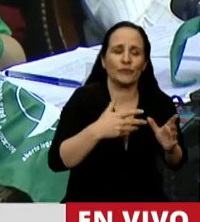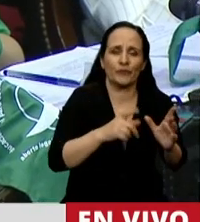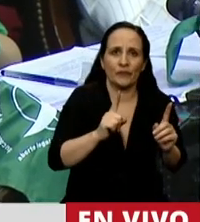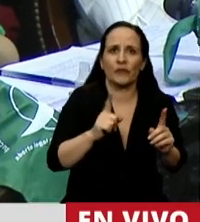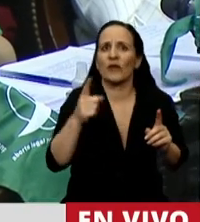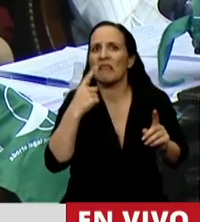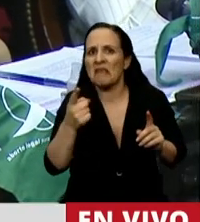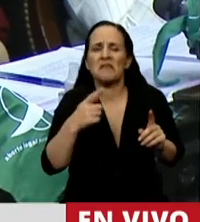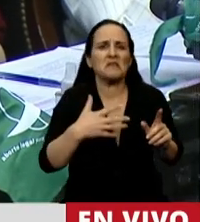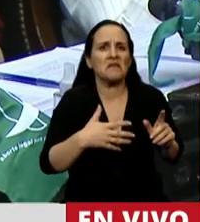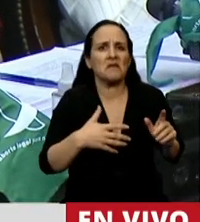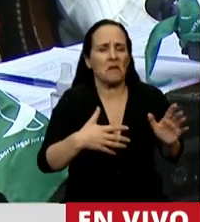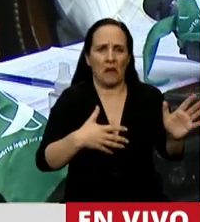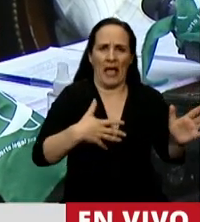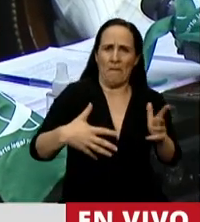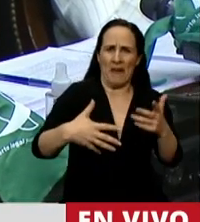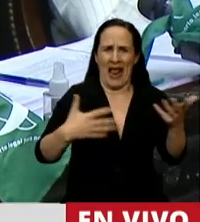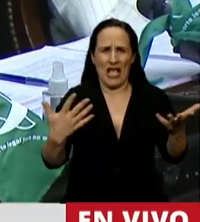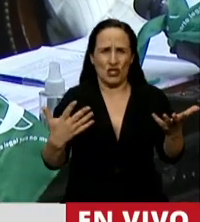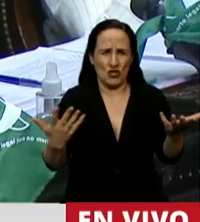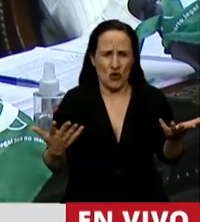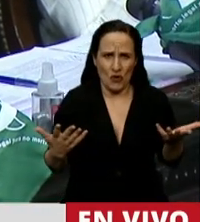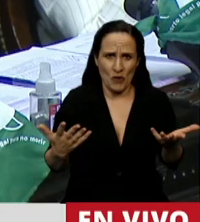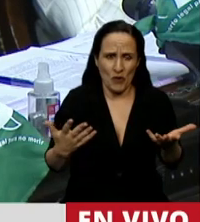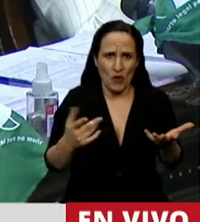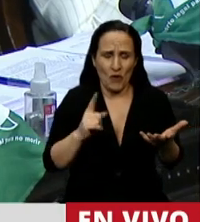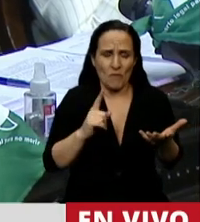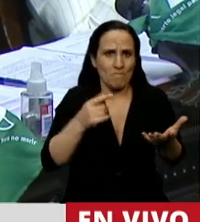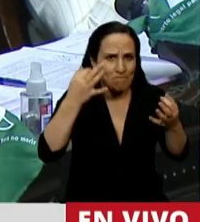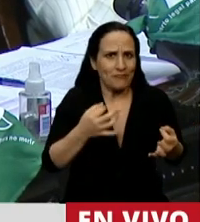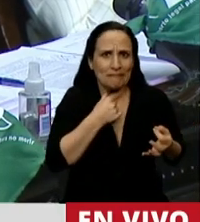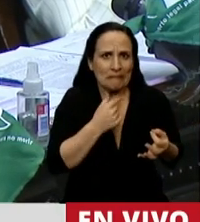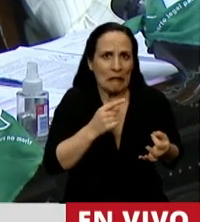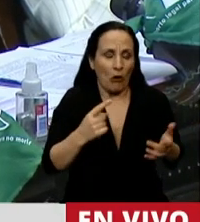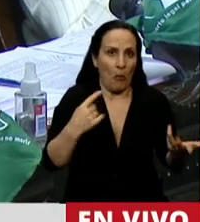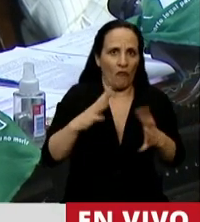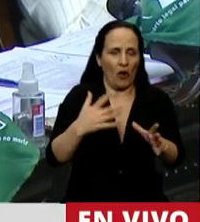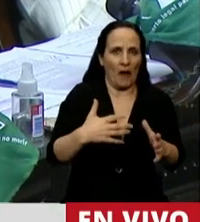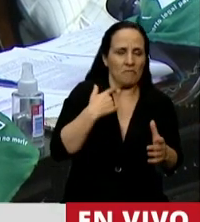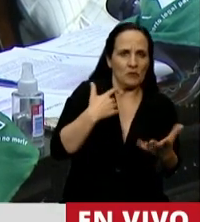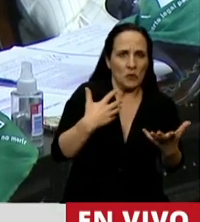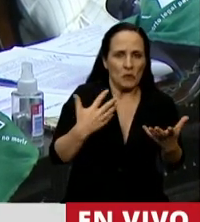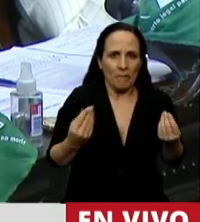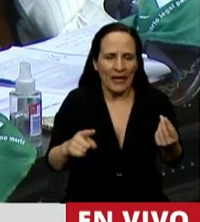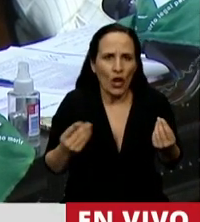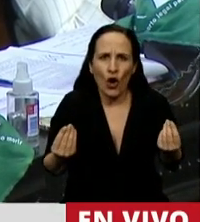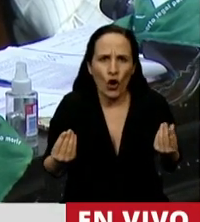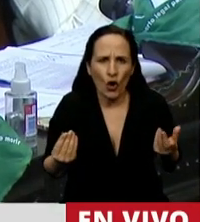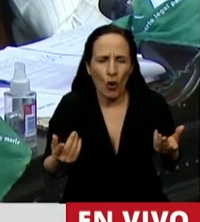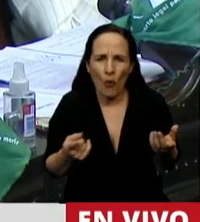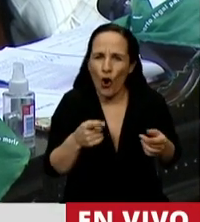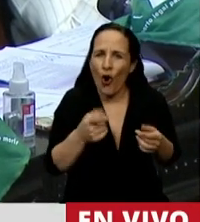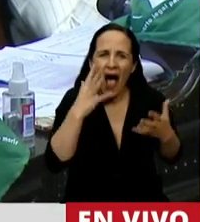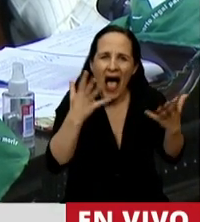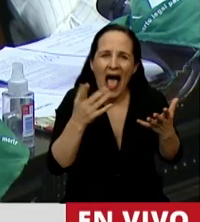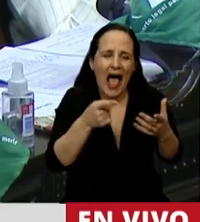no deseado. No se propone un seguimiento, no se propone de que hagamos realmente un